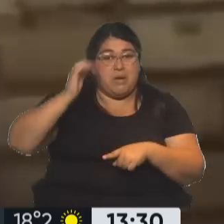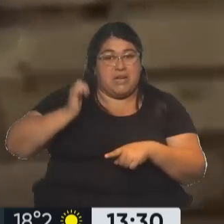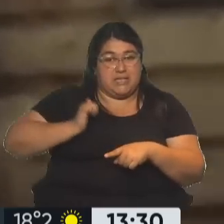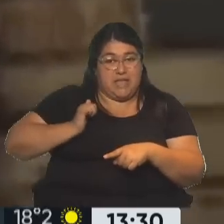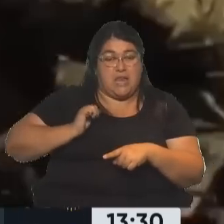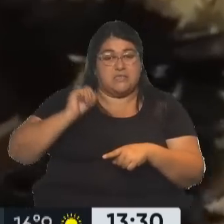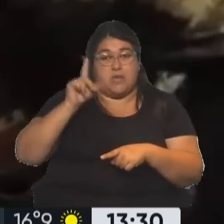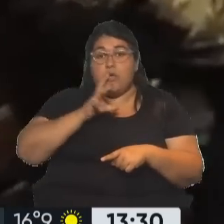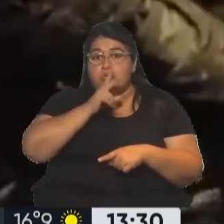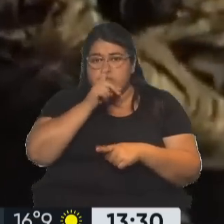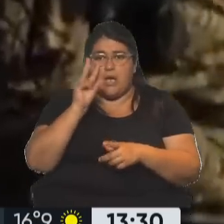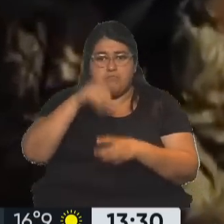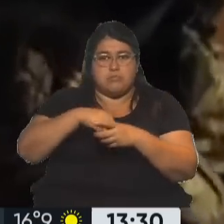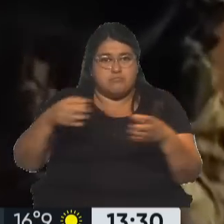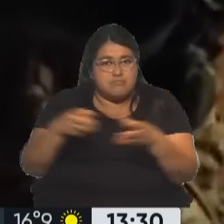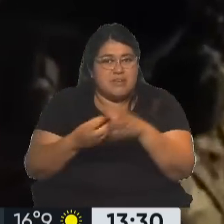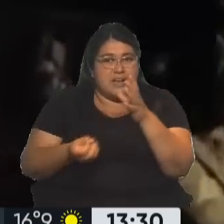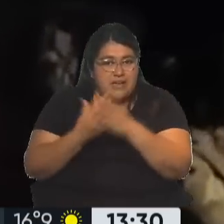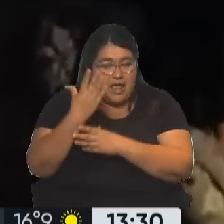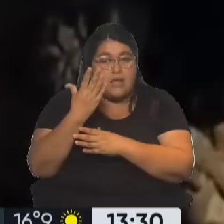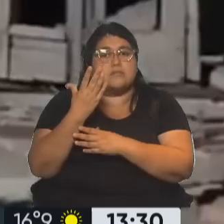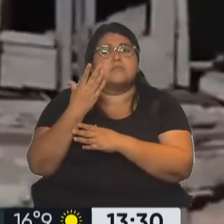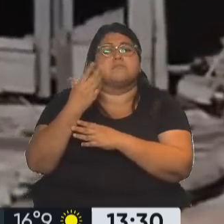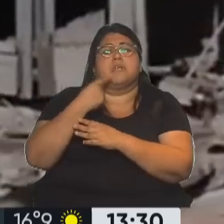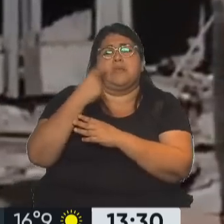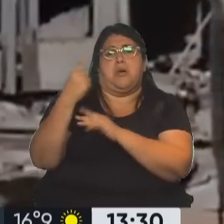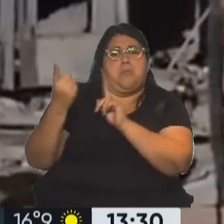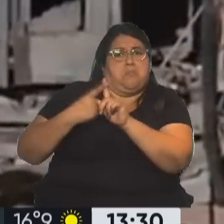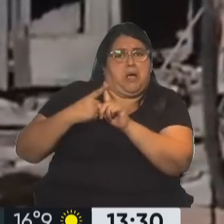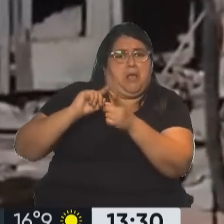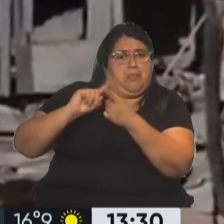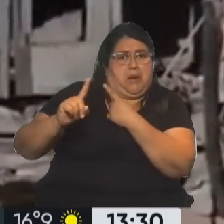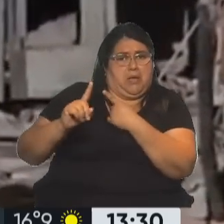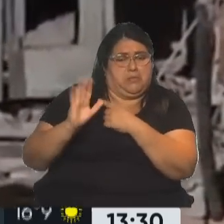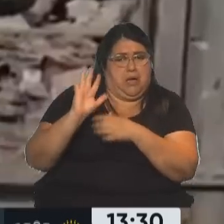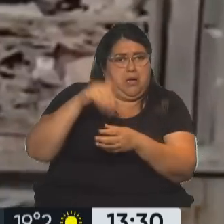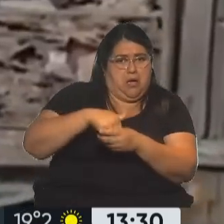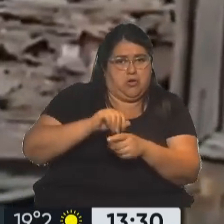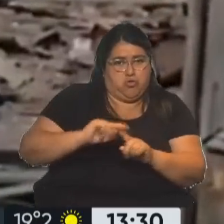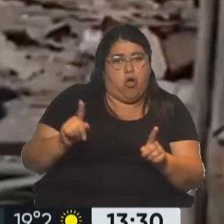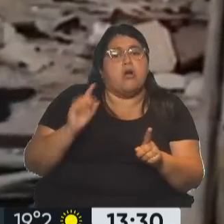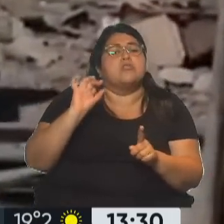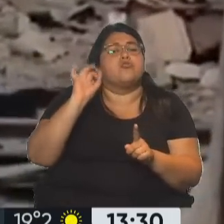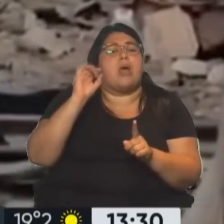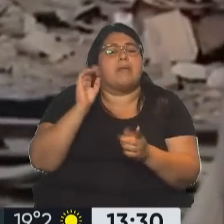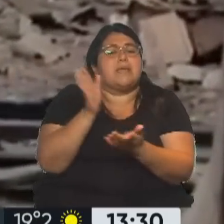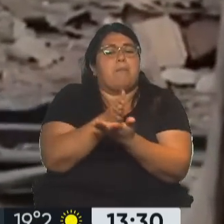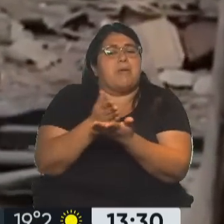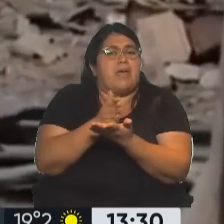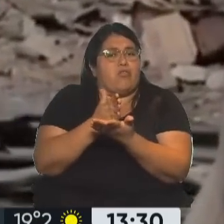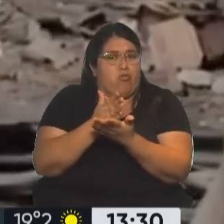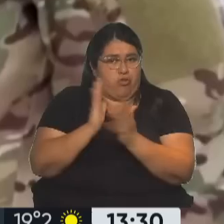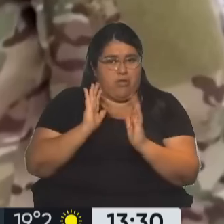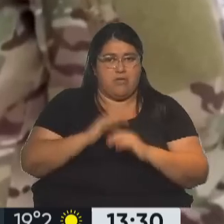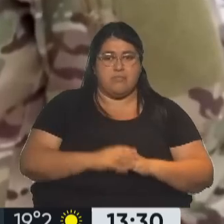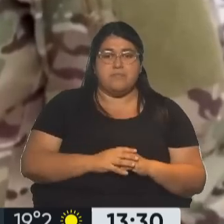regulares rusas, permitieron a Putin negar una participación militar directa en la crisis y aparecer como parte mediadora en los acuerdos de